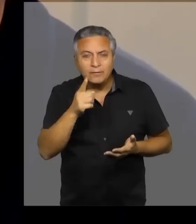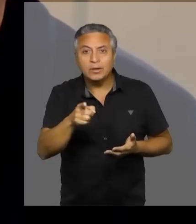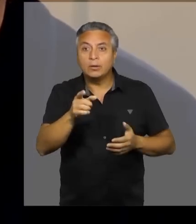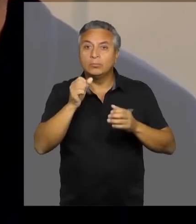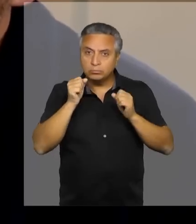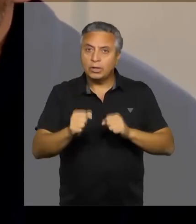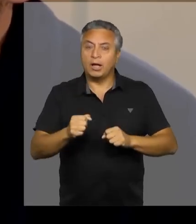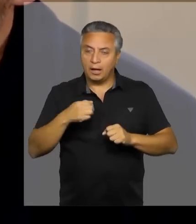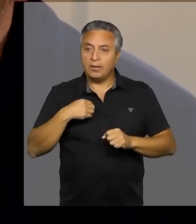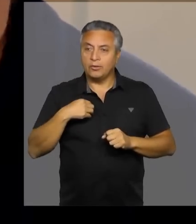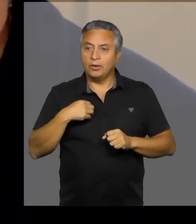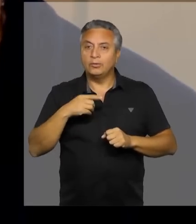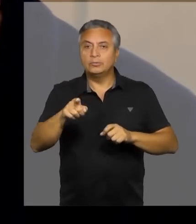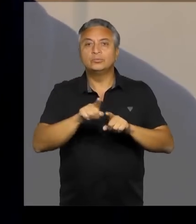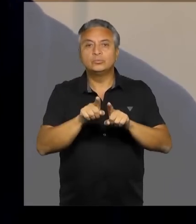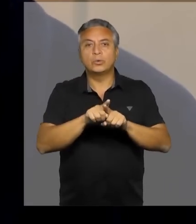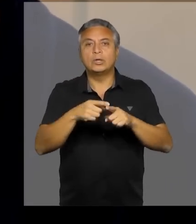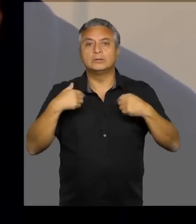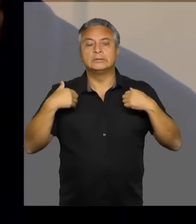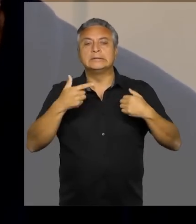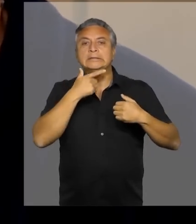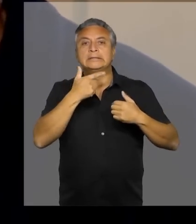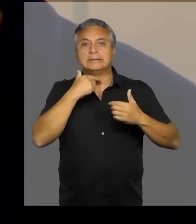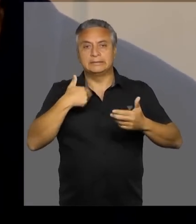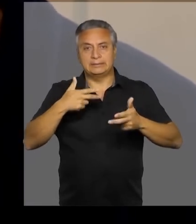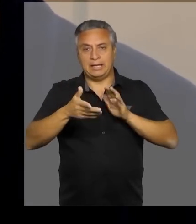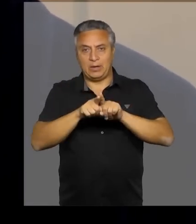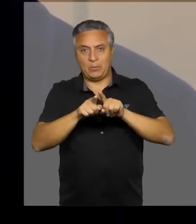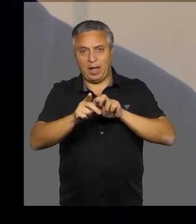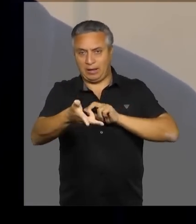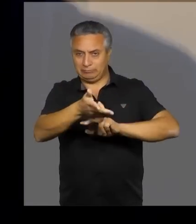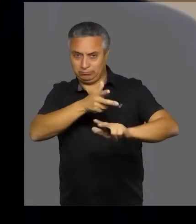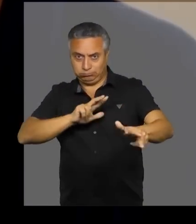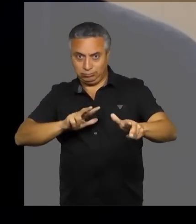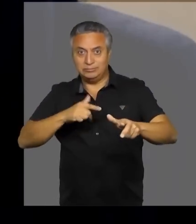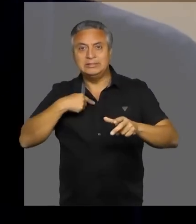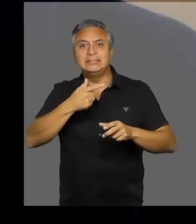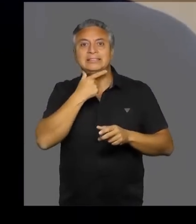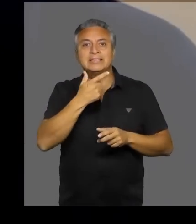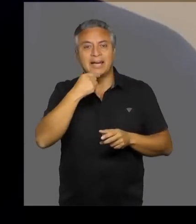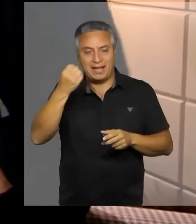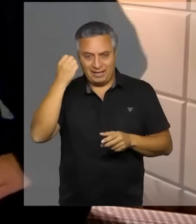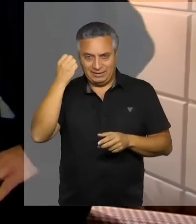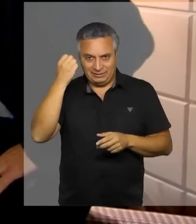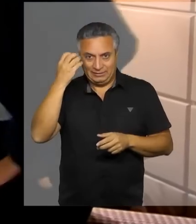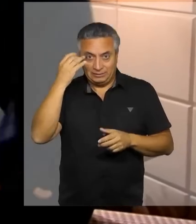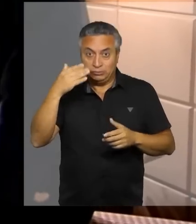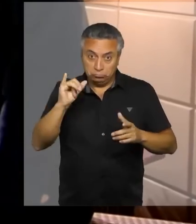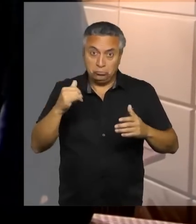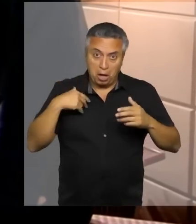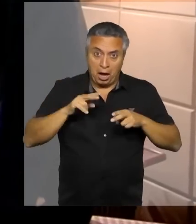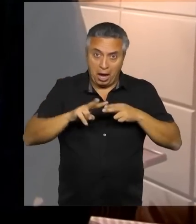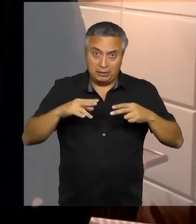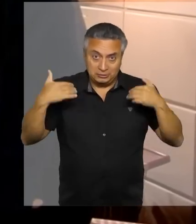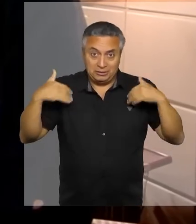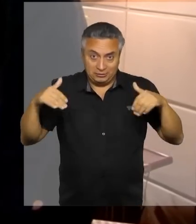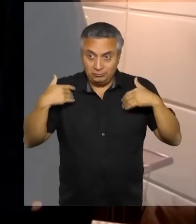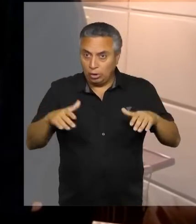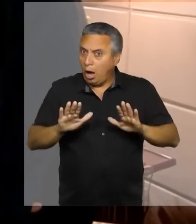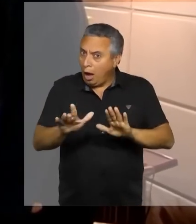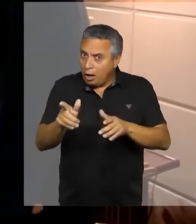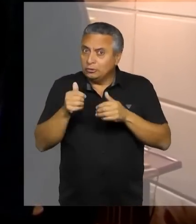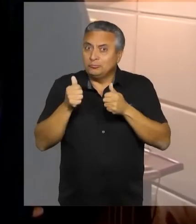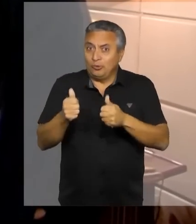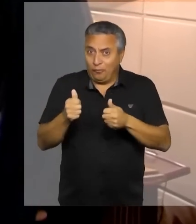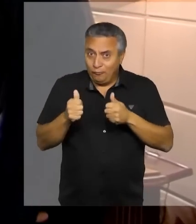puesto practicar artes marciales y a lo mejor... Puedo hacer las dos cosas y hacer un poquito de ejercicio. Ah, pero eso es muy bueno, porque